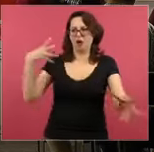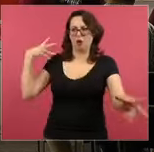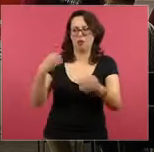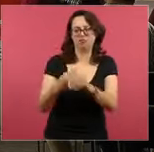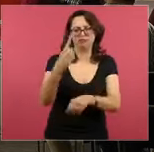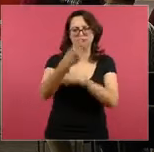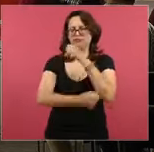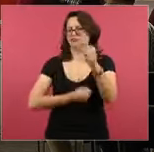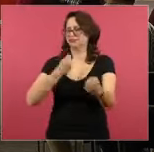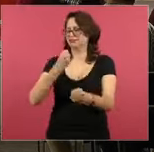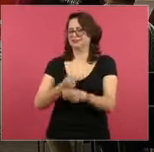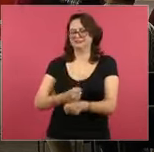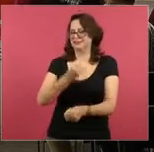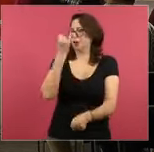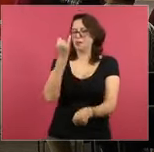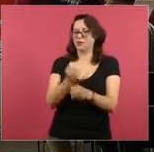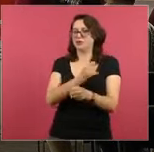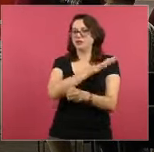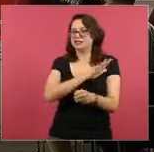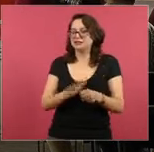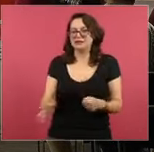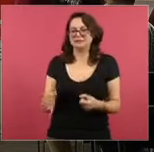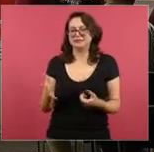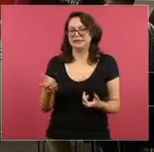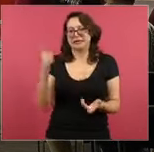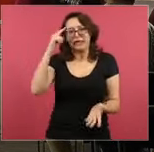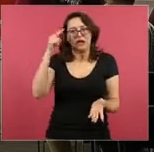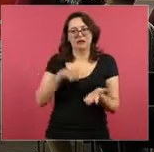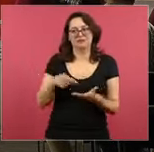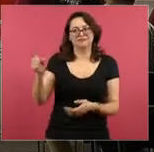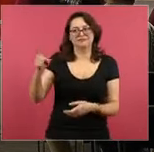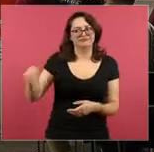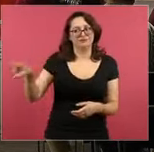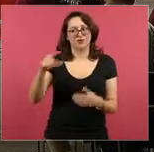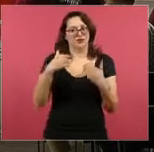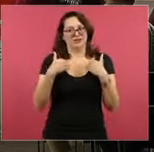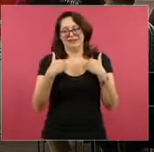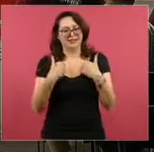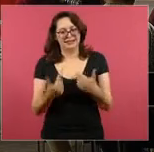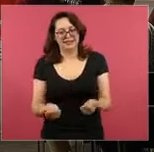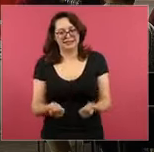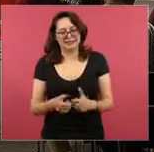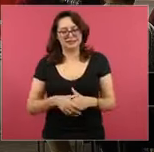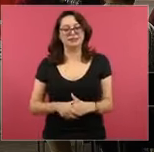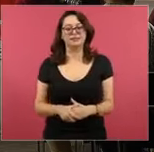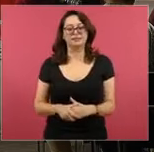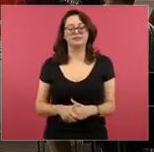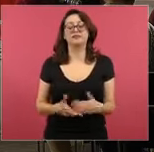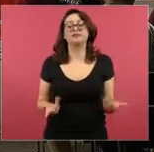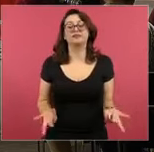sea candente, pero es que entiendo yo, y creo que el otro día yo respondí mal,